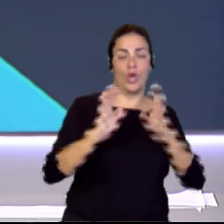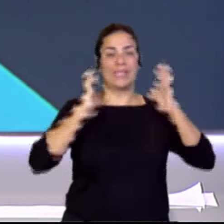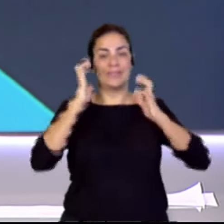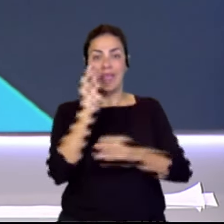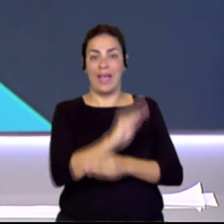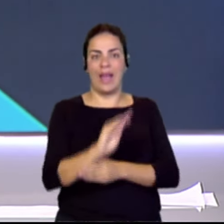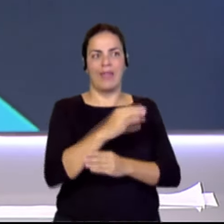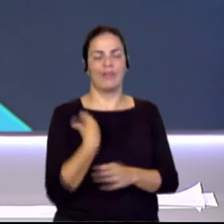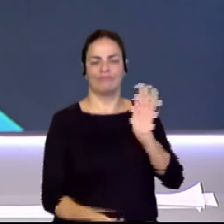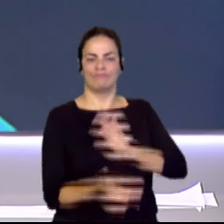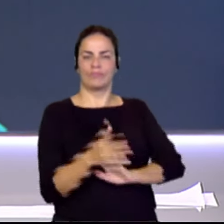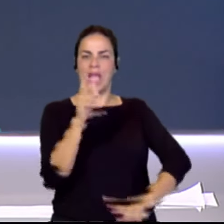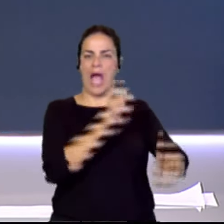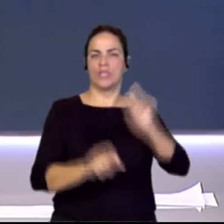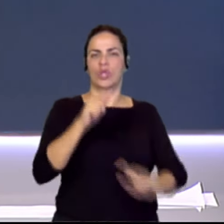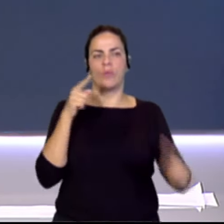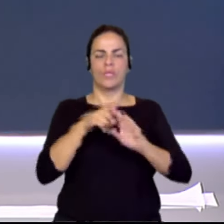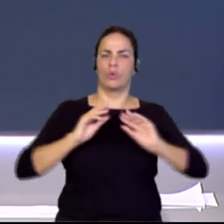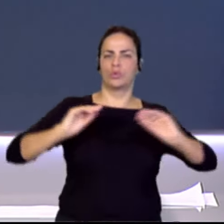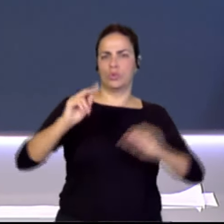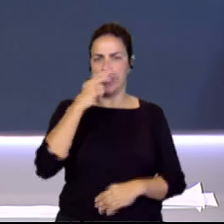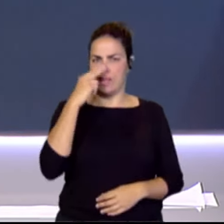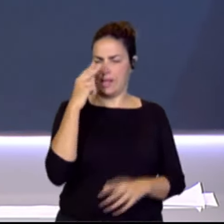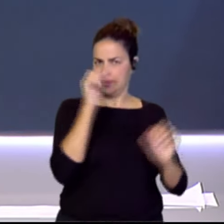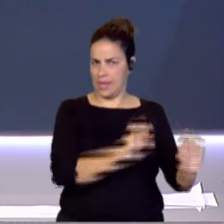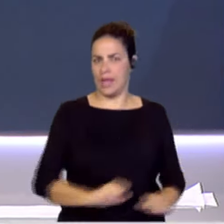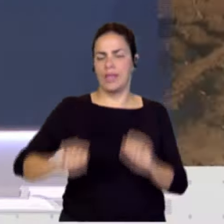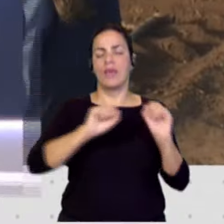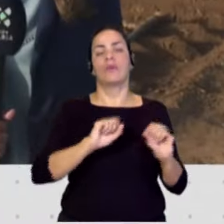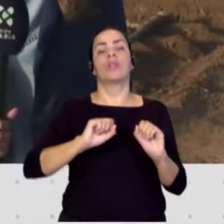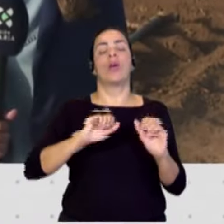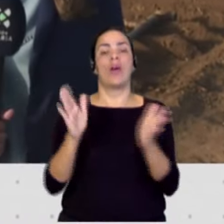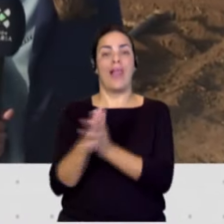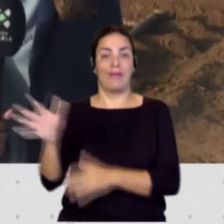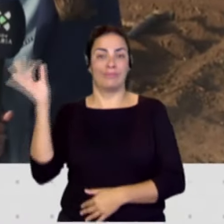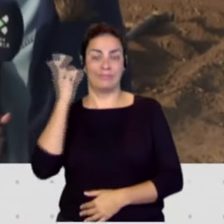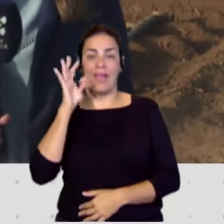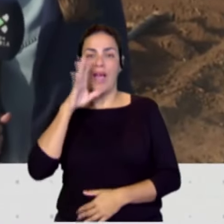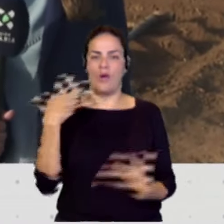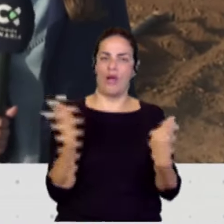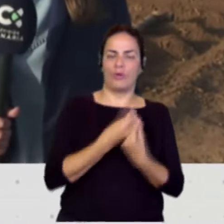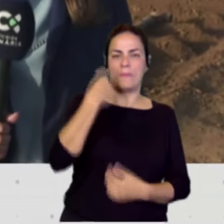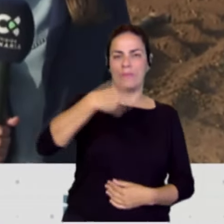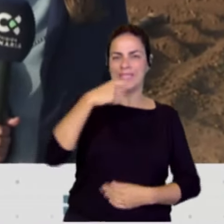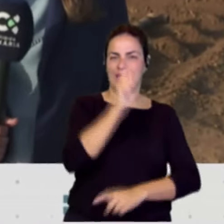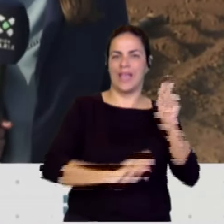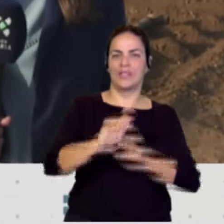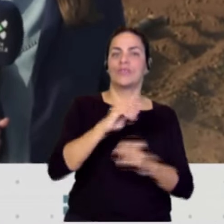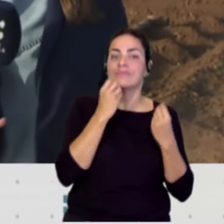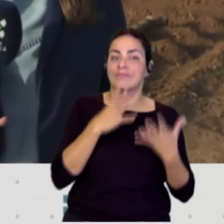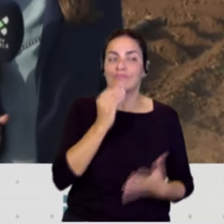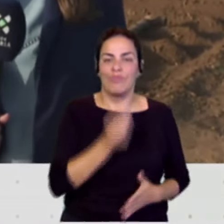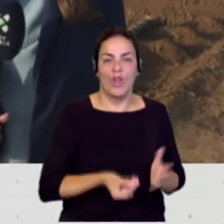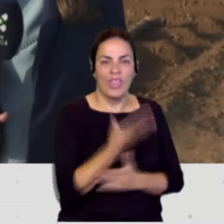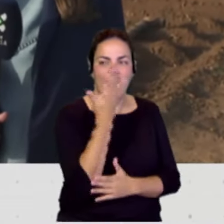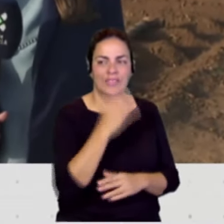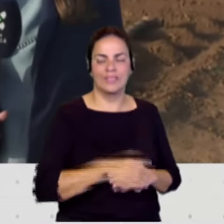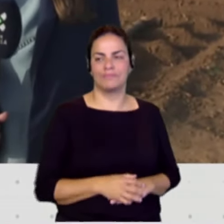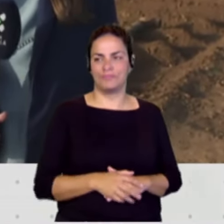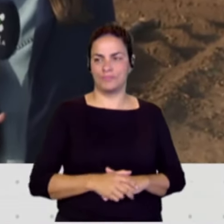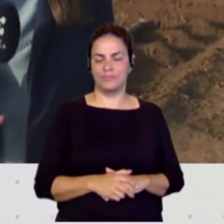una nueva asociación para defender sus intereses Estefanía de blacio está con la presidenta de la asociación Estefi qué tal Buenos días